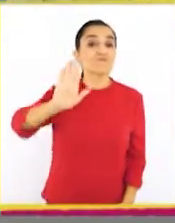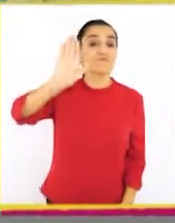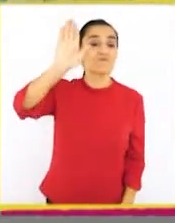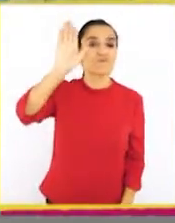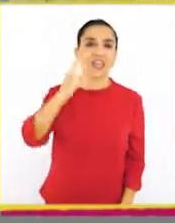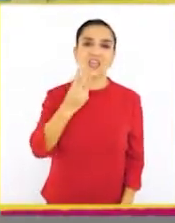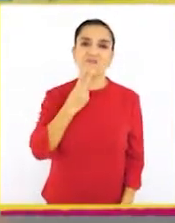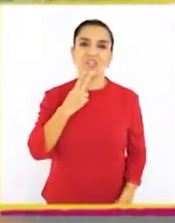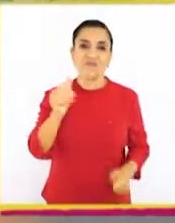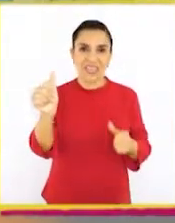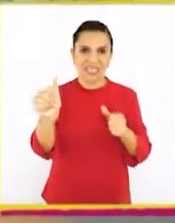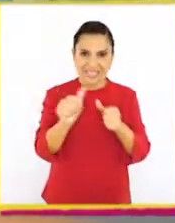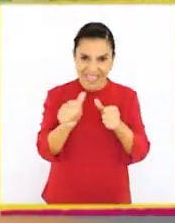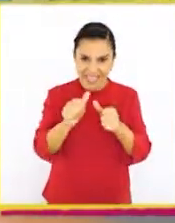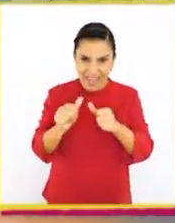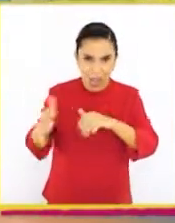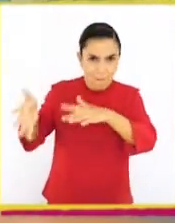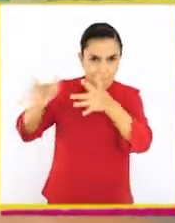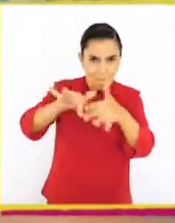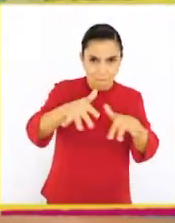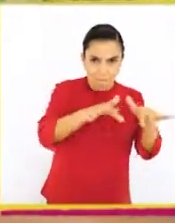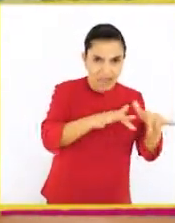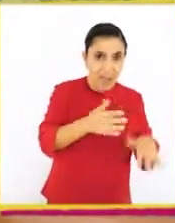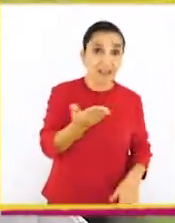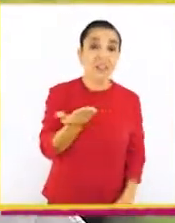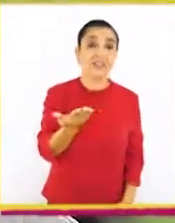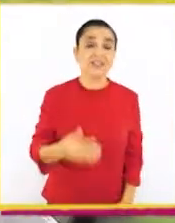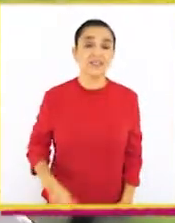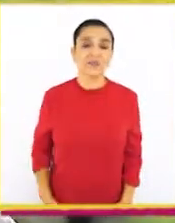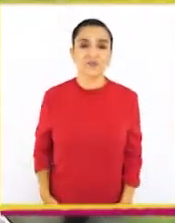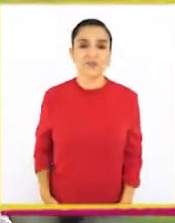levanten la mano, ¿quién vive cerca del mar?